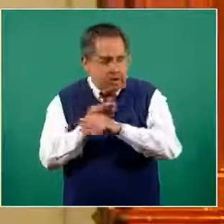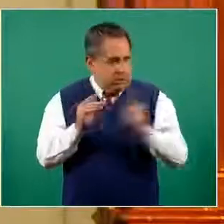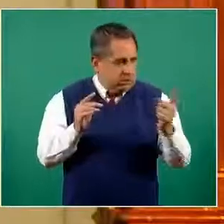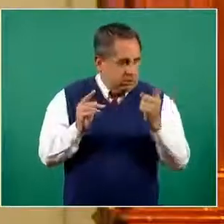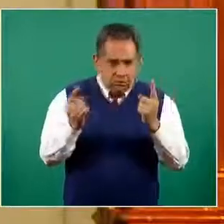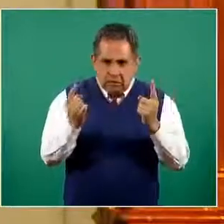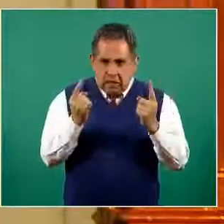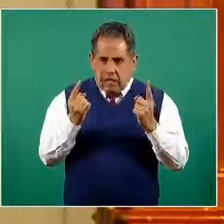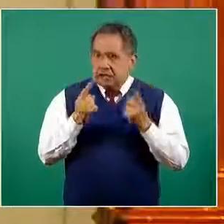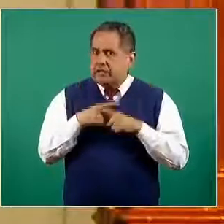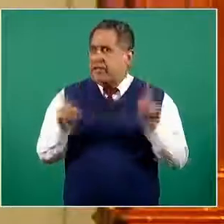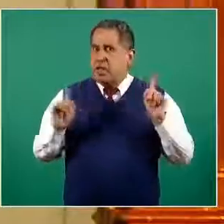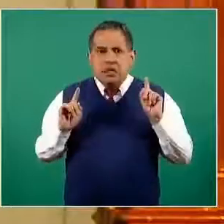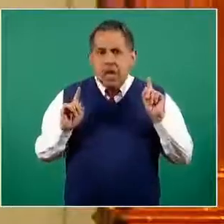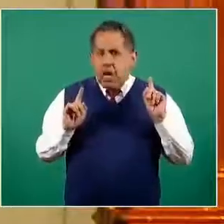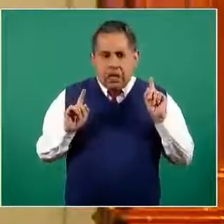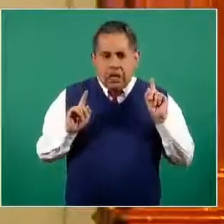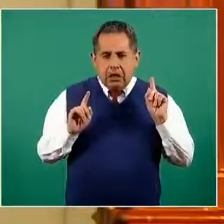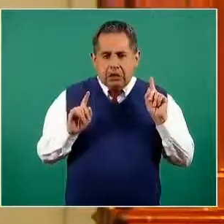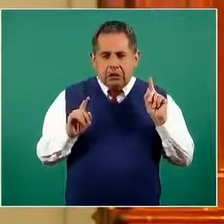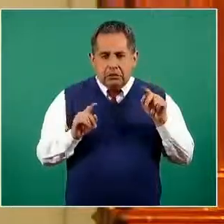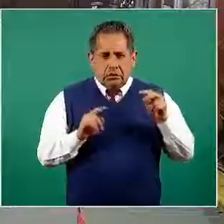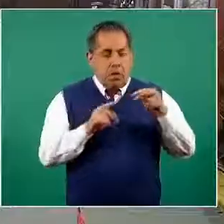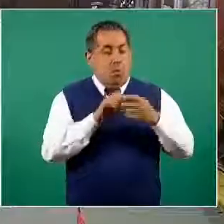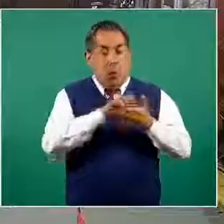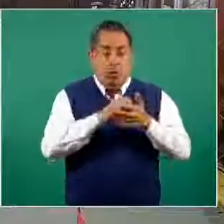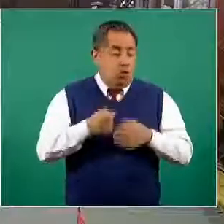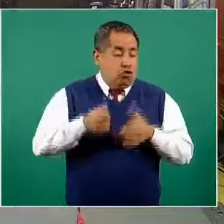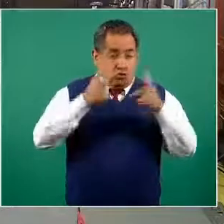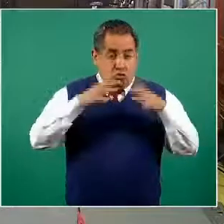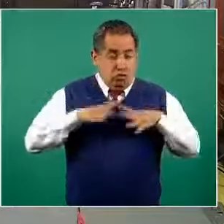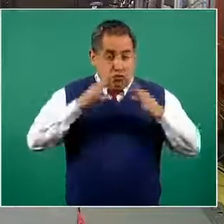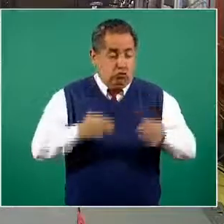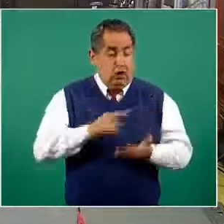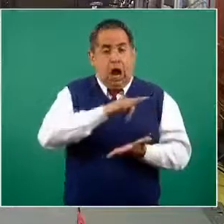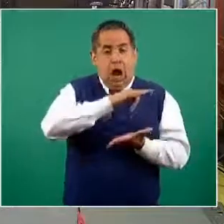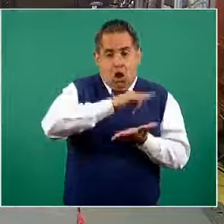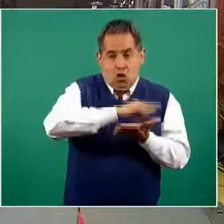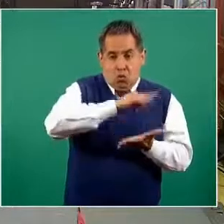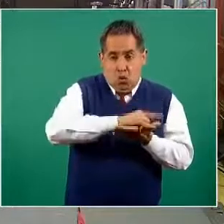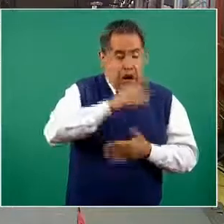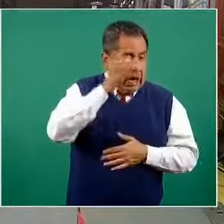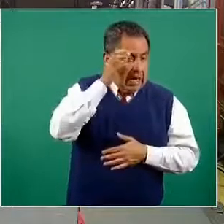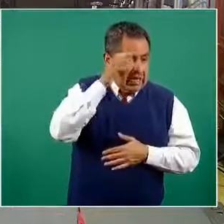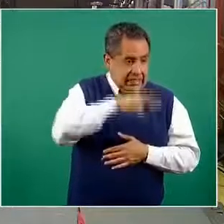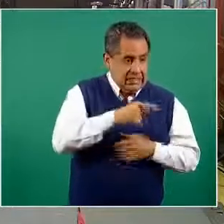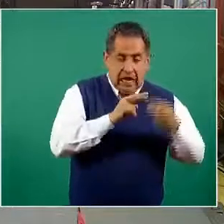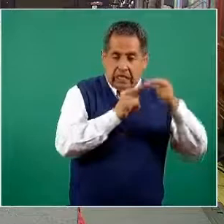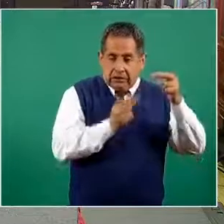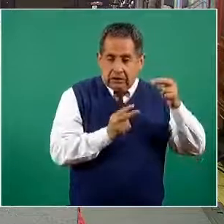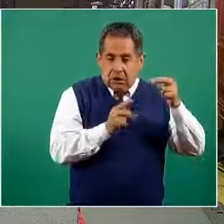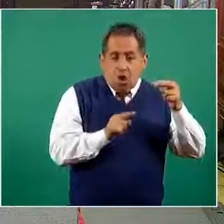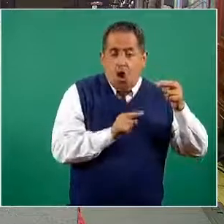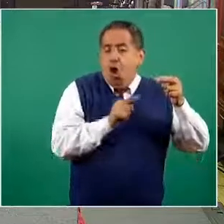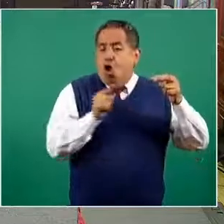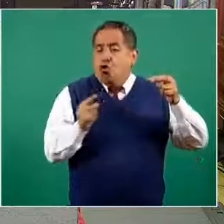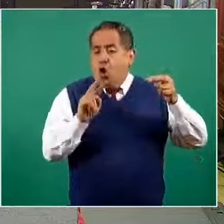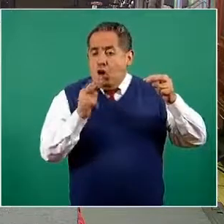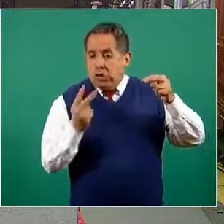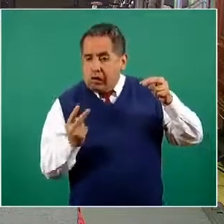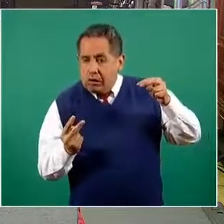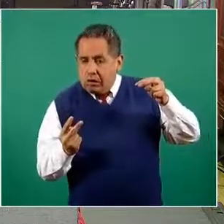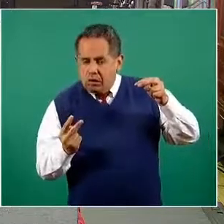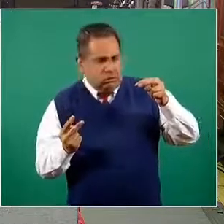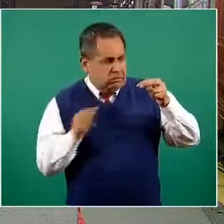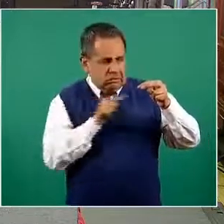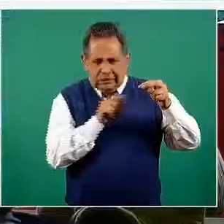original. En este caso, a Wuhan, que es el original. Pero que estas variantes, que estas mutaciones, estos cambios